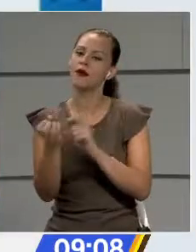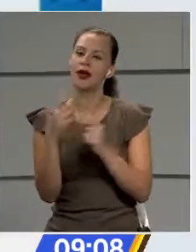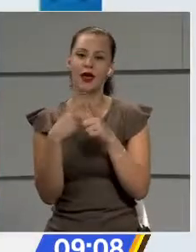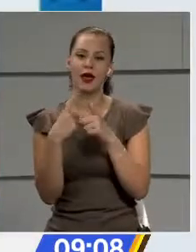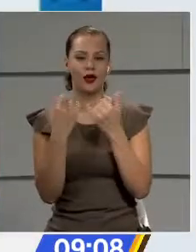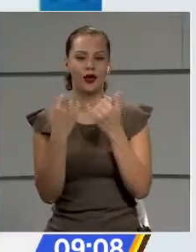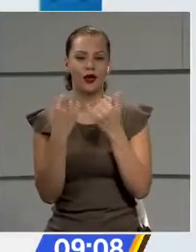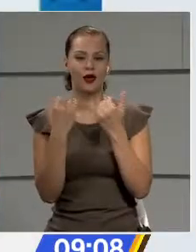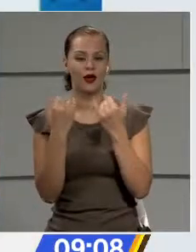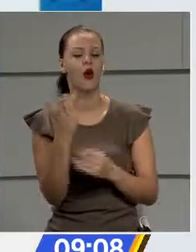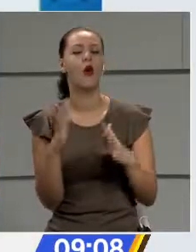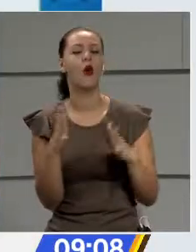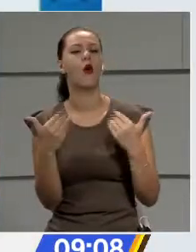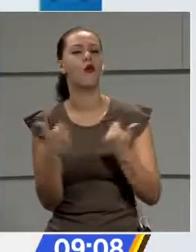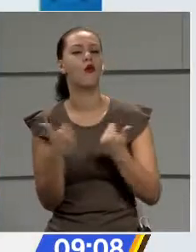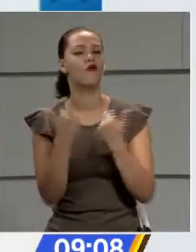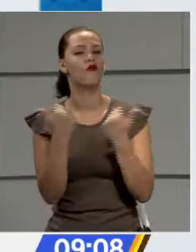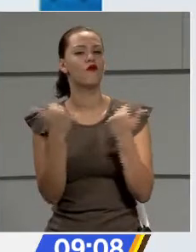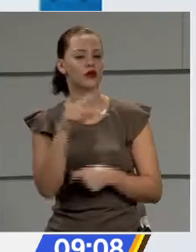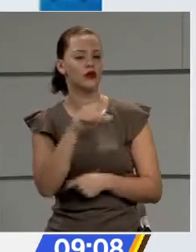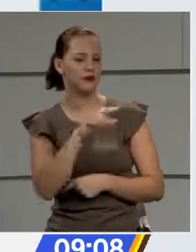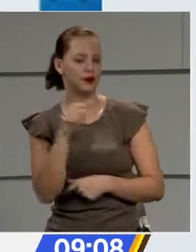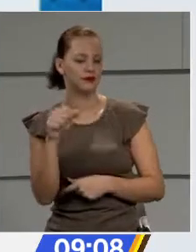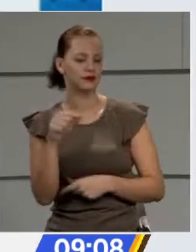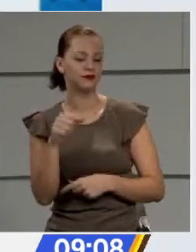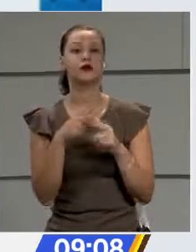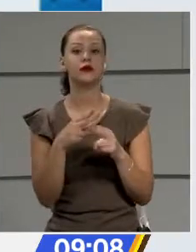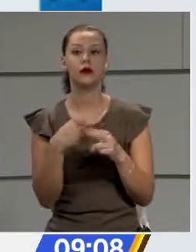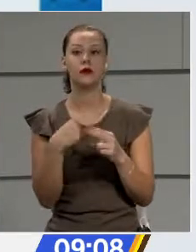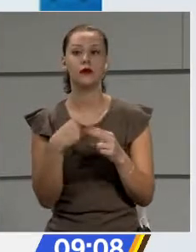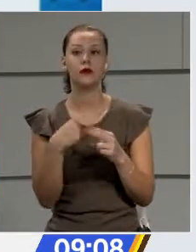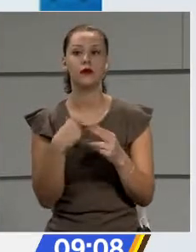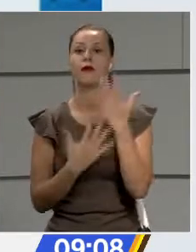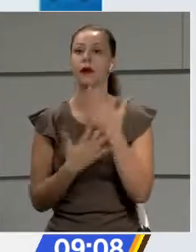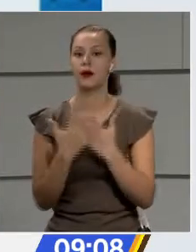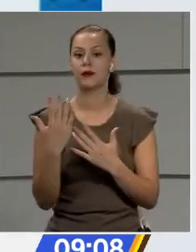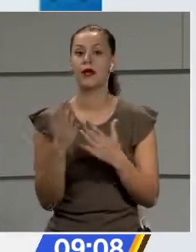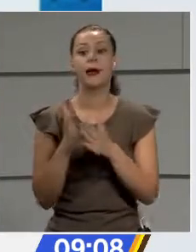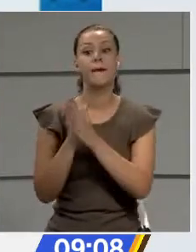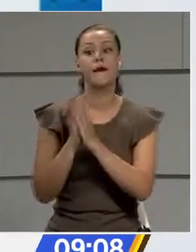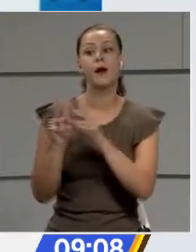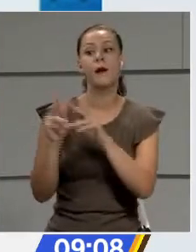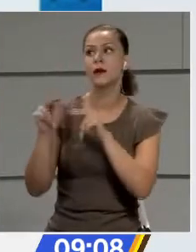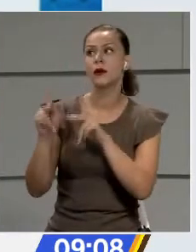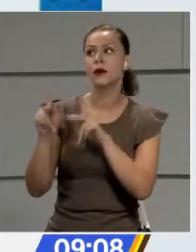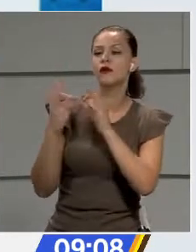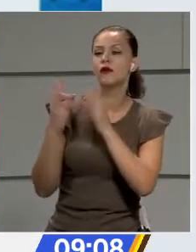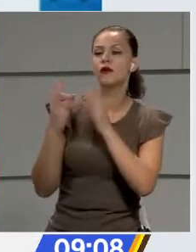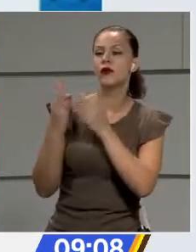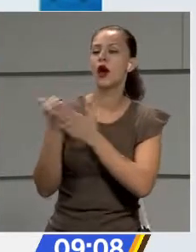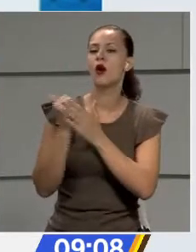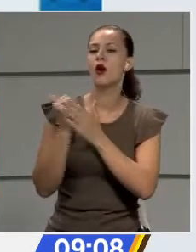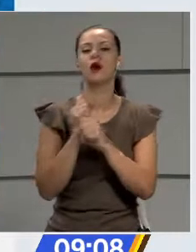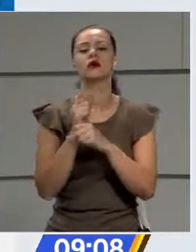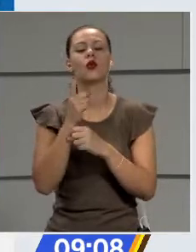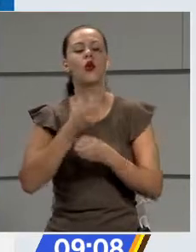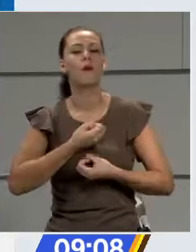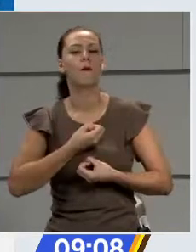ver cómo está el reto de hoy. Se llama Mis Manos. Pedile a alguien de tu familia que te ayude a hacer un